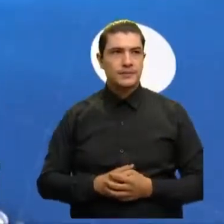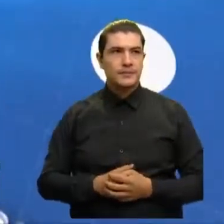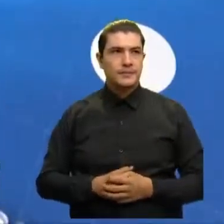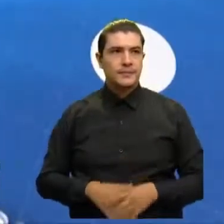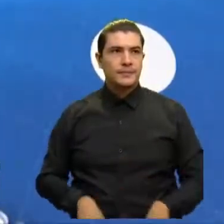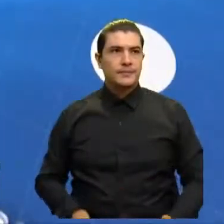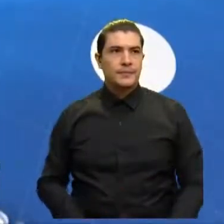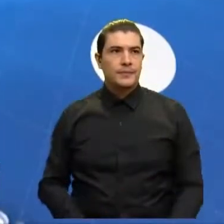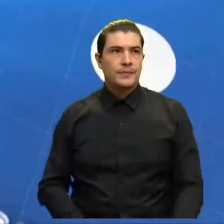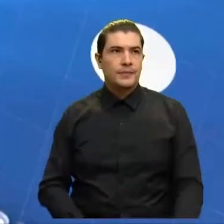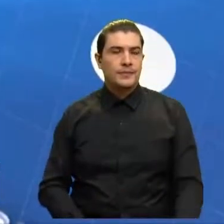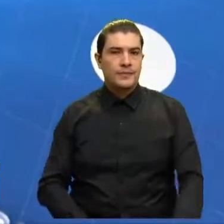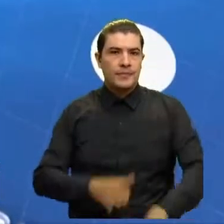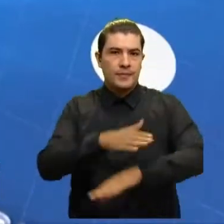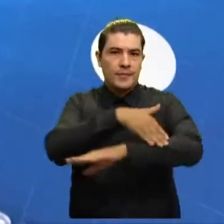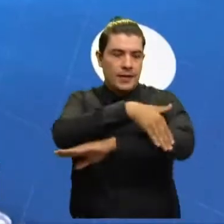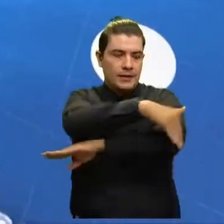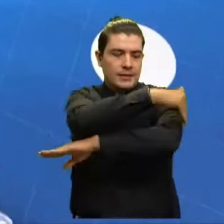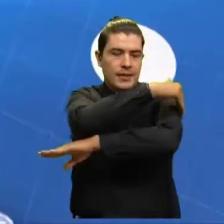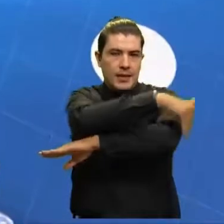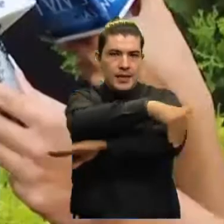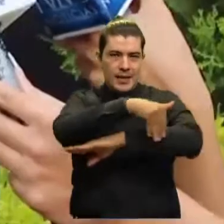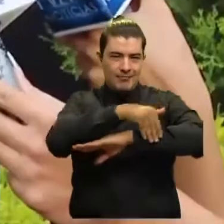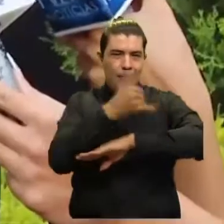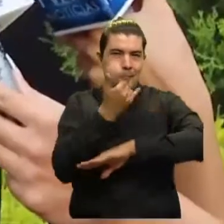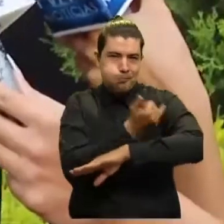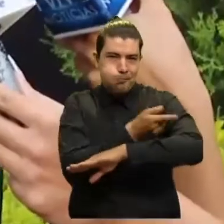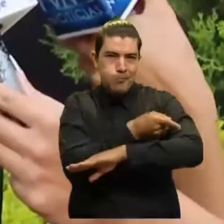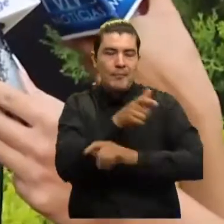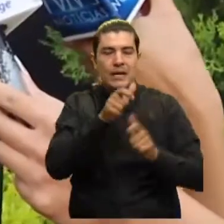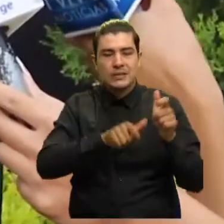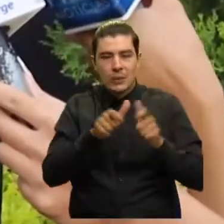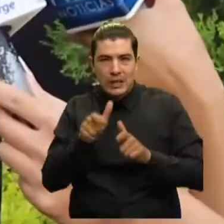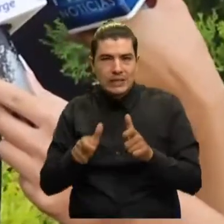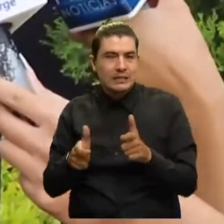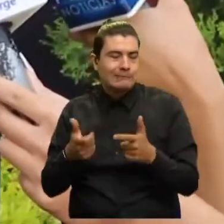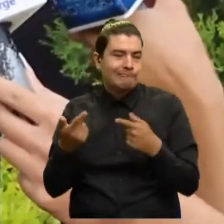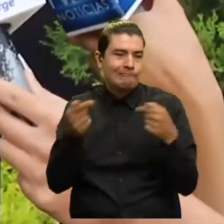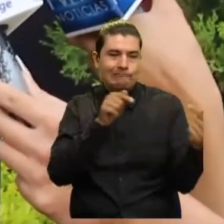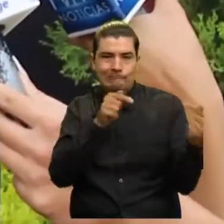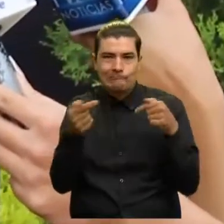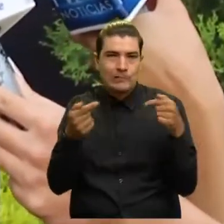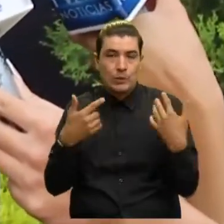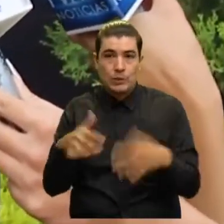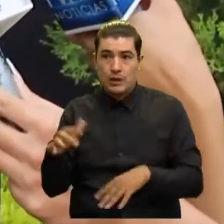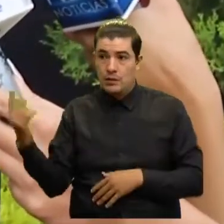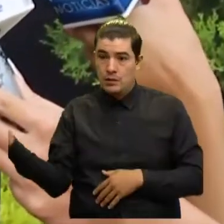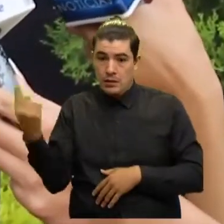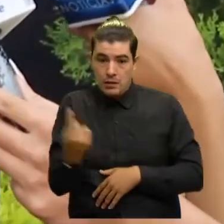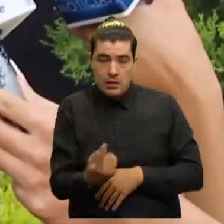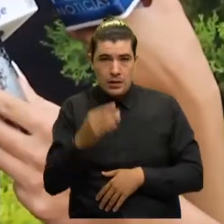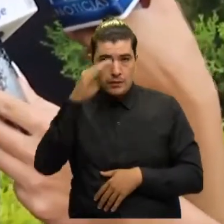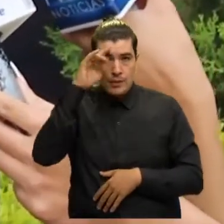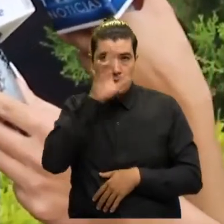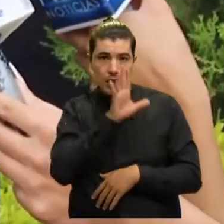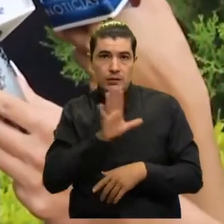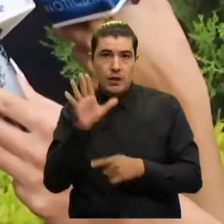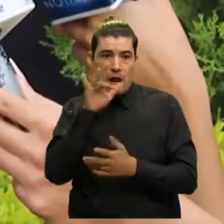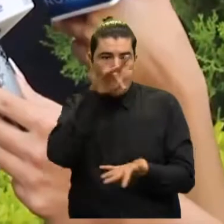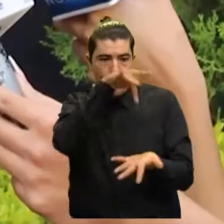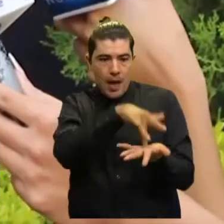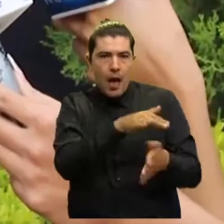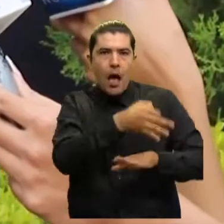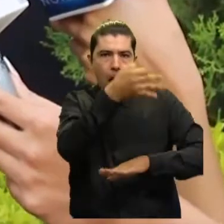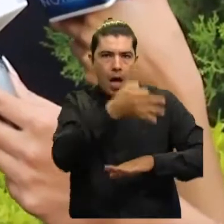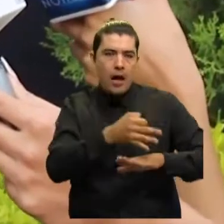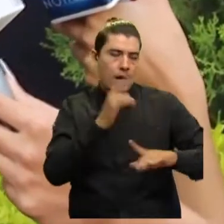En la esquina del ganadero, pues donde algunas mujeres se agredieron mutuamente, llegó la unidad policial a tiempo y